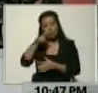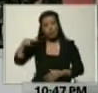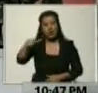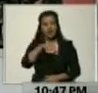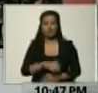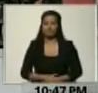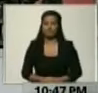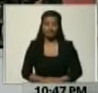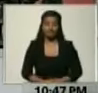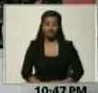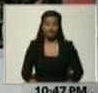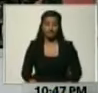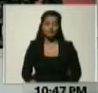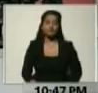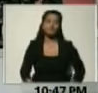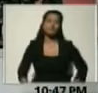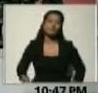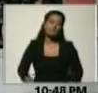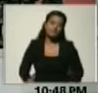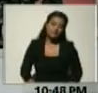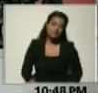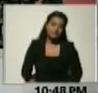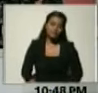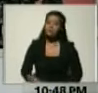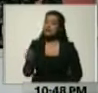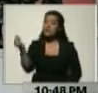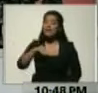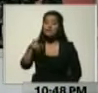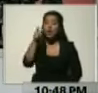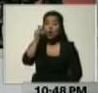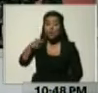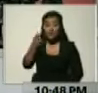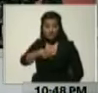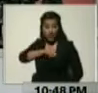Todo su amor por el pueblo. ¿Qué tenemos ahí a Rajoy?